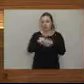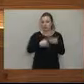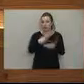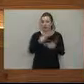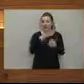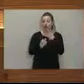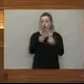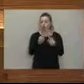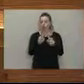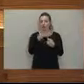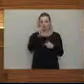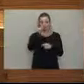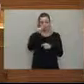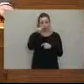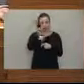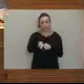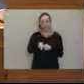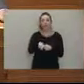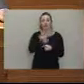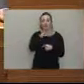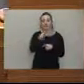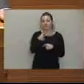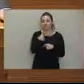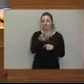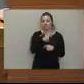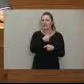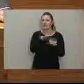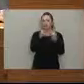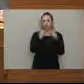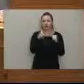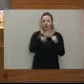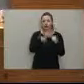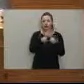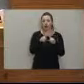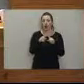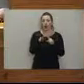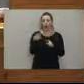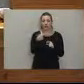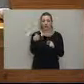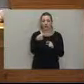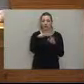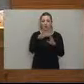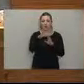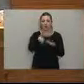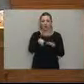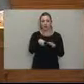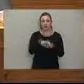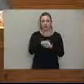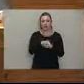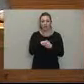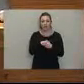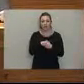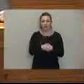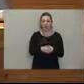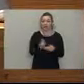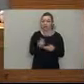También la Administración del Principado de Asturias ha emitido un informe negativo, pero es además una planta que da beneficios,